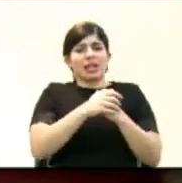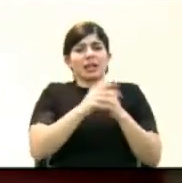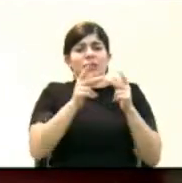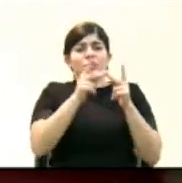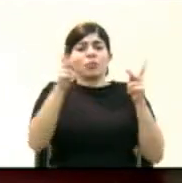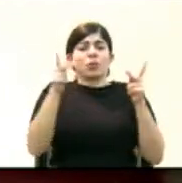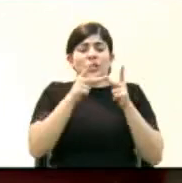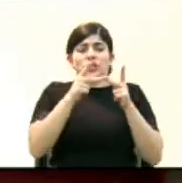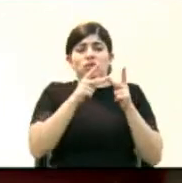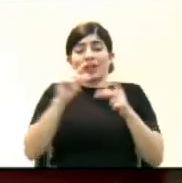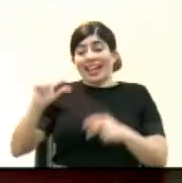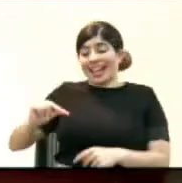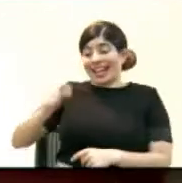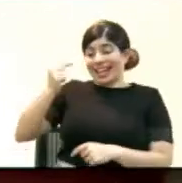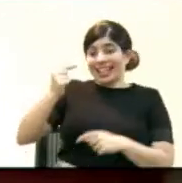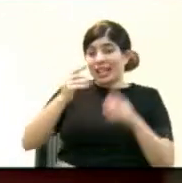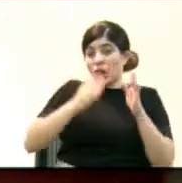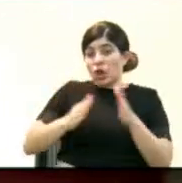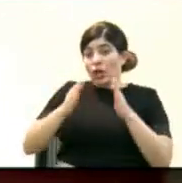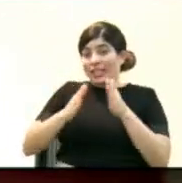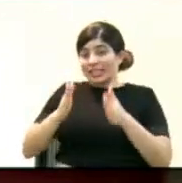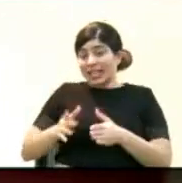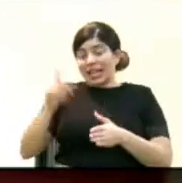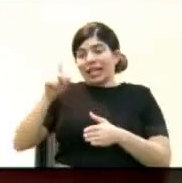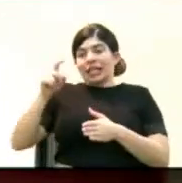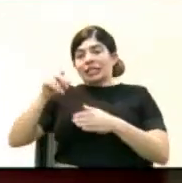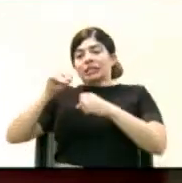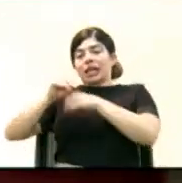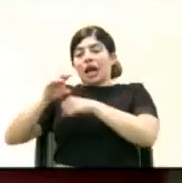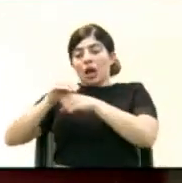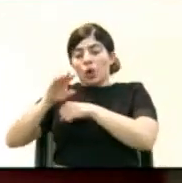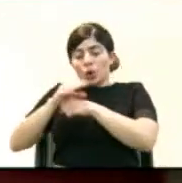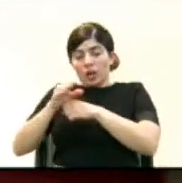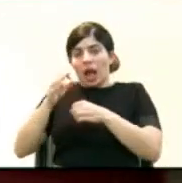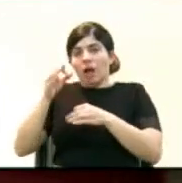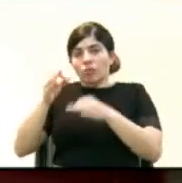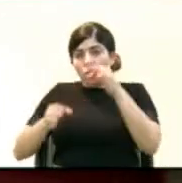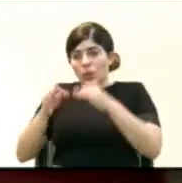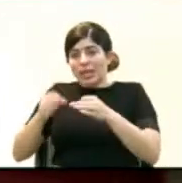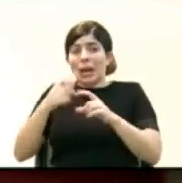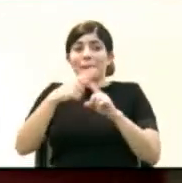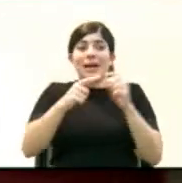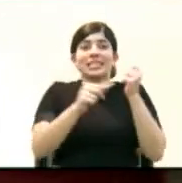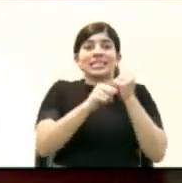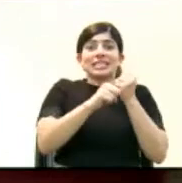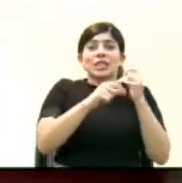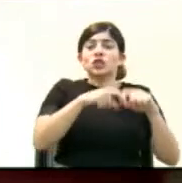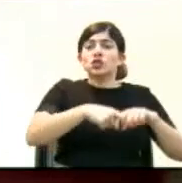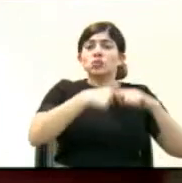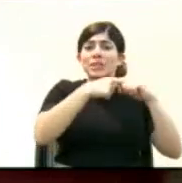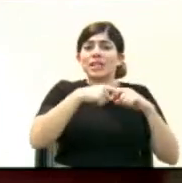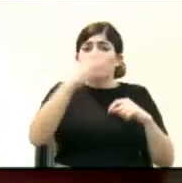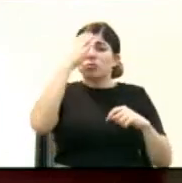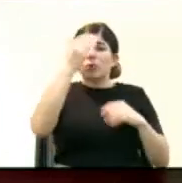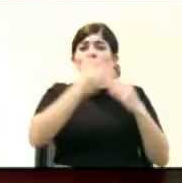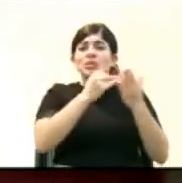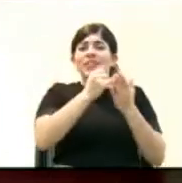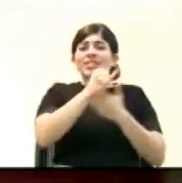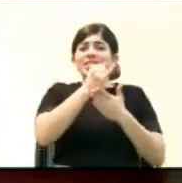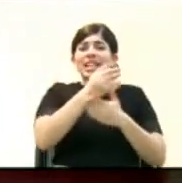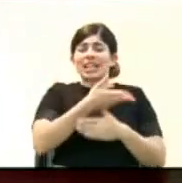la gerencia logística, su asesoría jurídica y sus asistentes suspendidos como parte de una